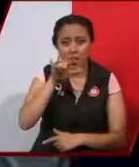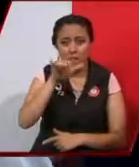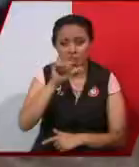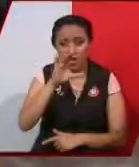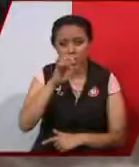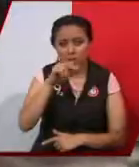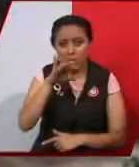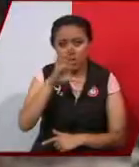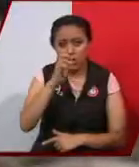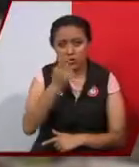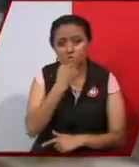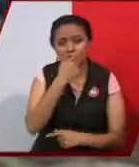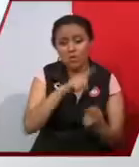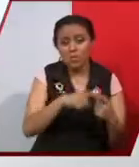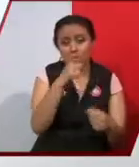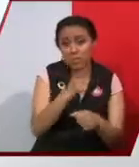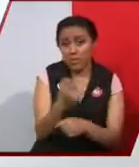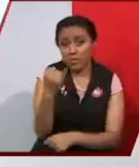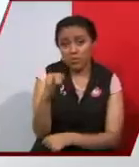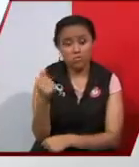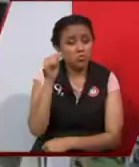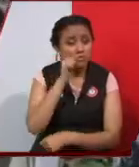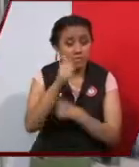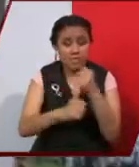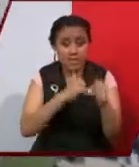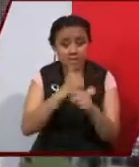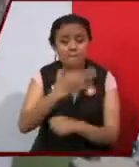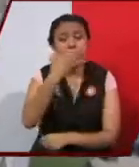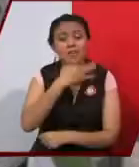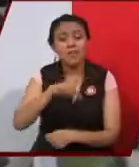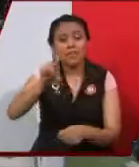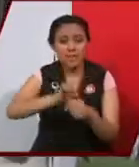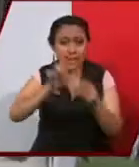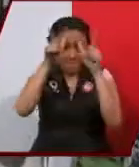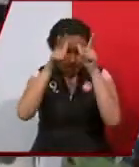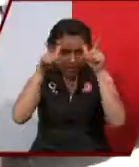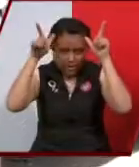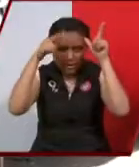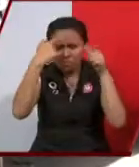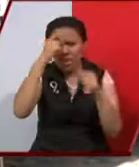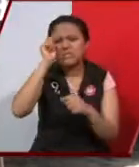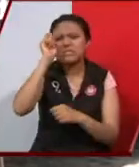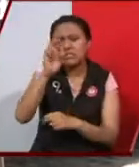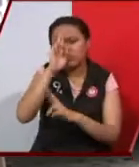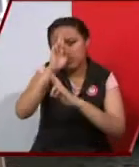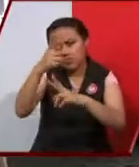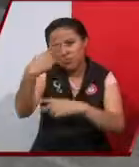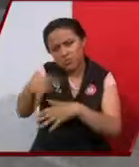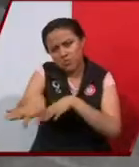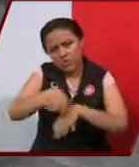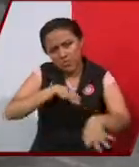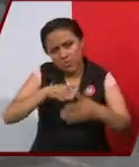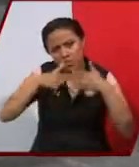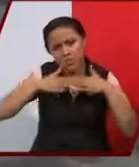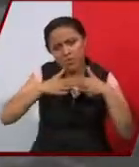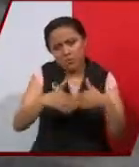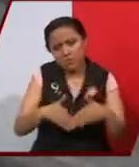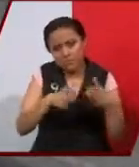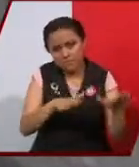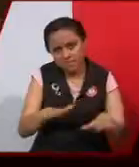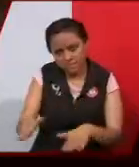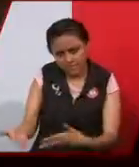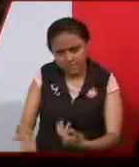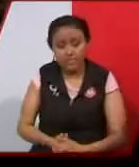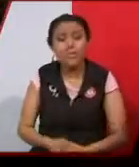los días primero de junio de cada año se festejará el día de la marina en reconocimiento a su labor naval la